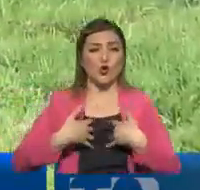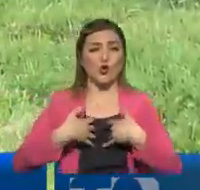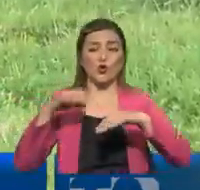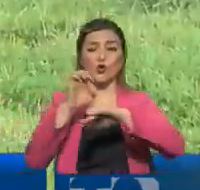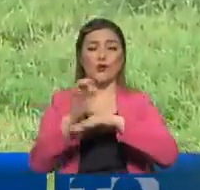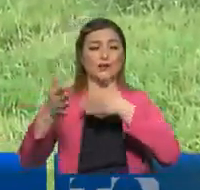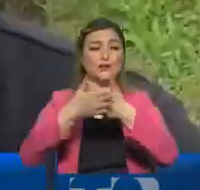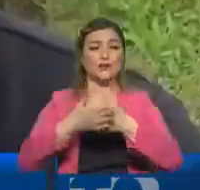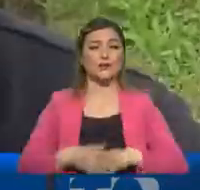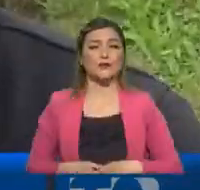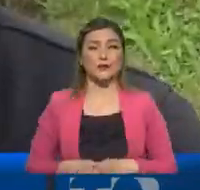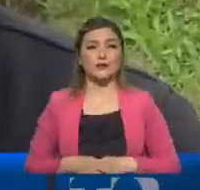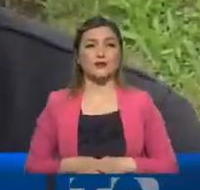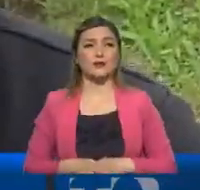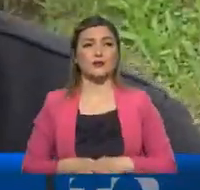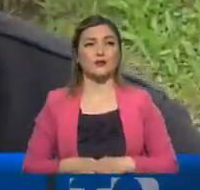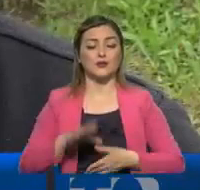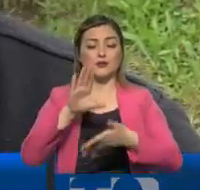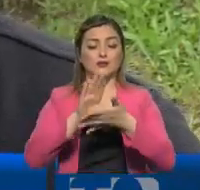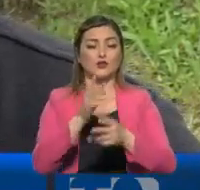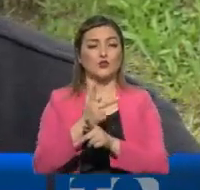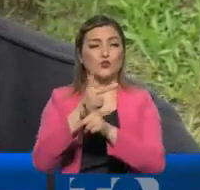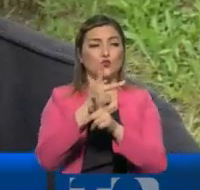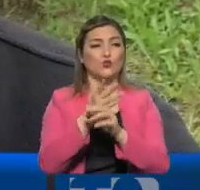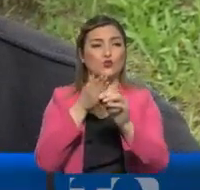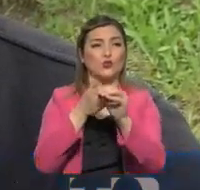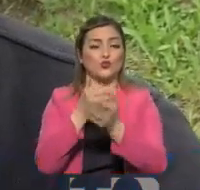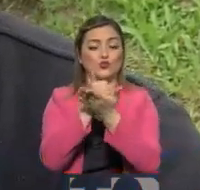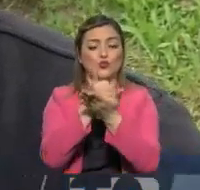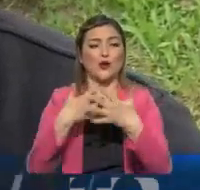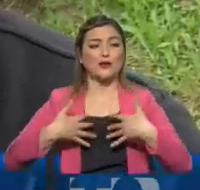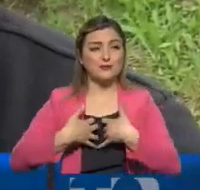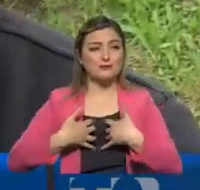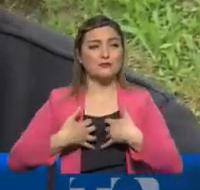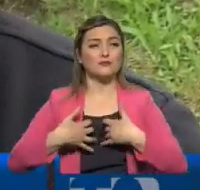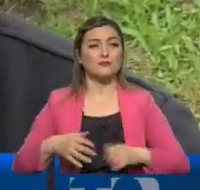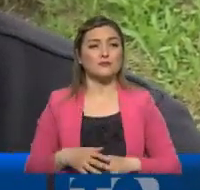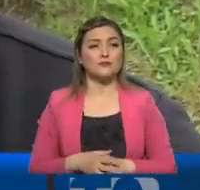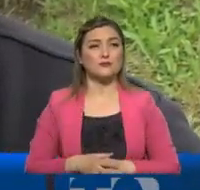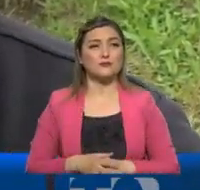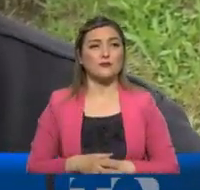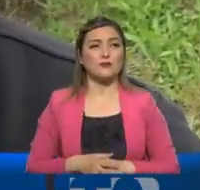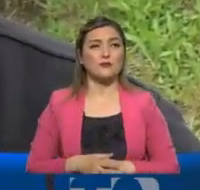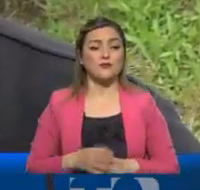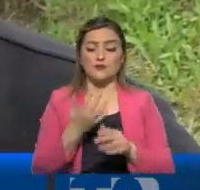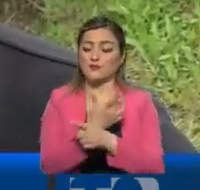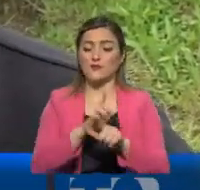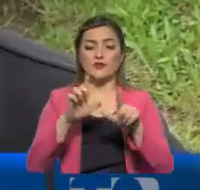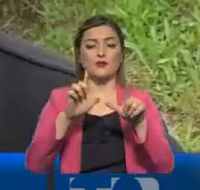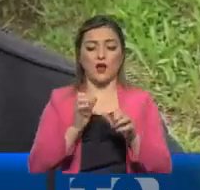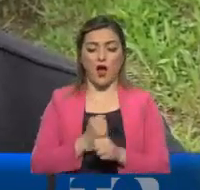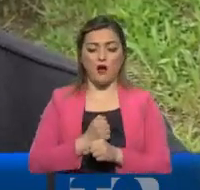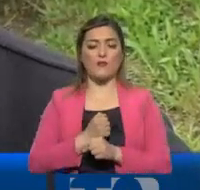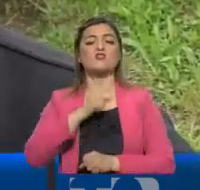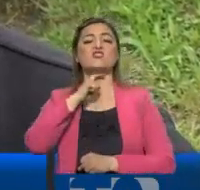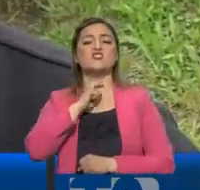que cerraron sus puertas. Como centro de conservación, el objetivo es el bienestar del animal, que el animal tenga sus 5 libertades, que esté libre de hambre, de